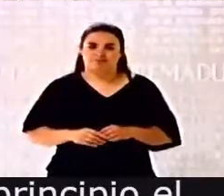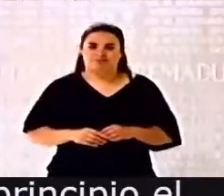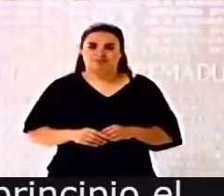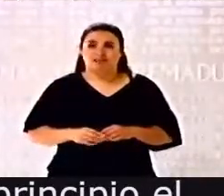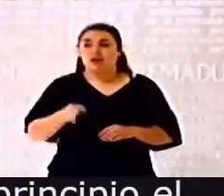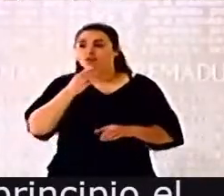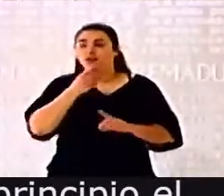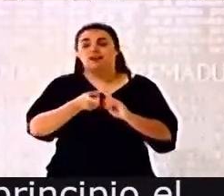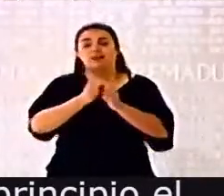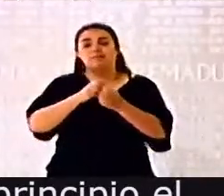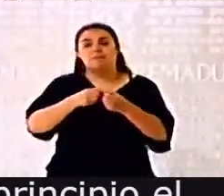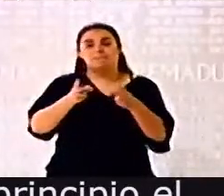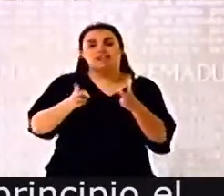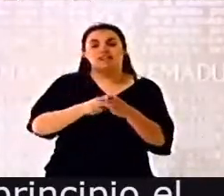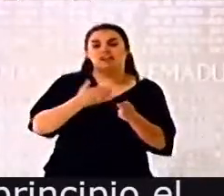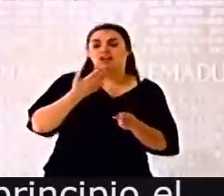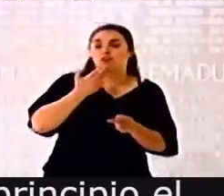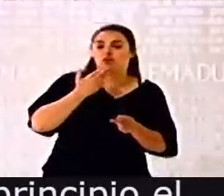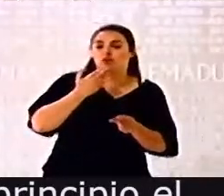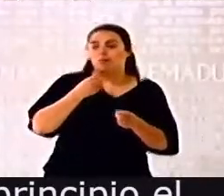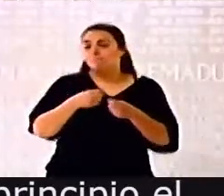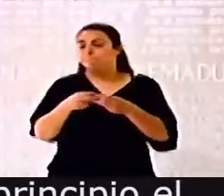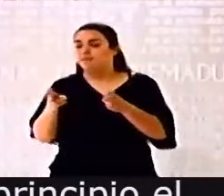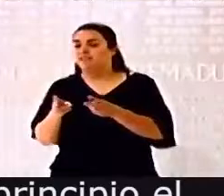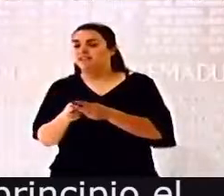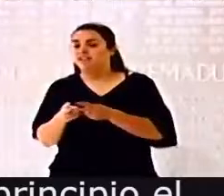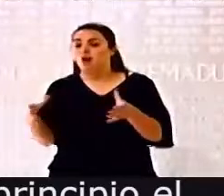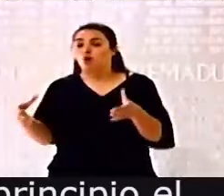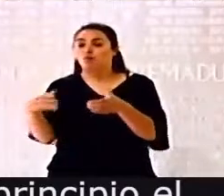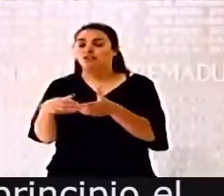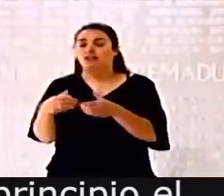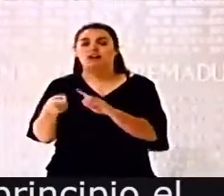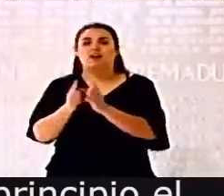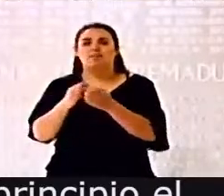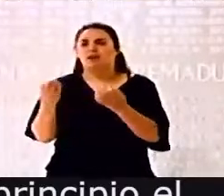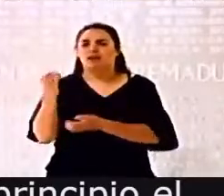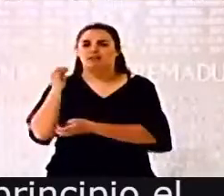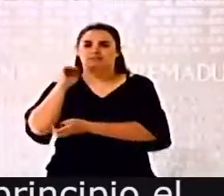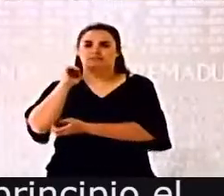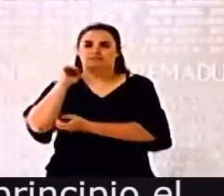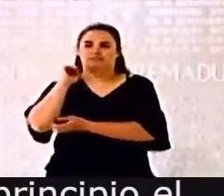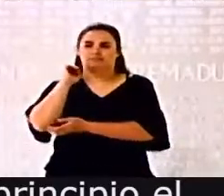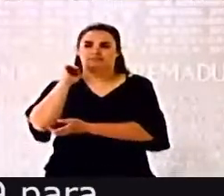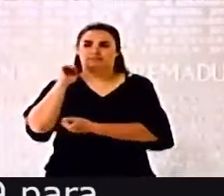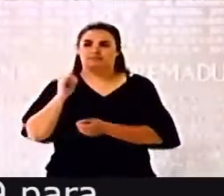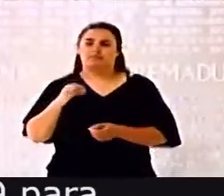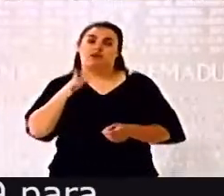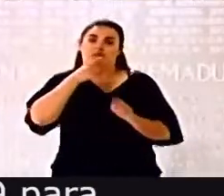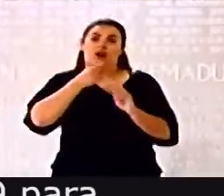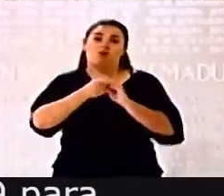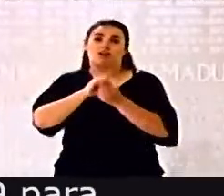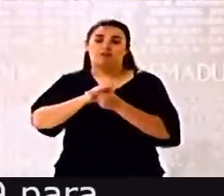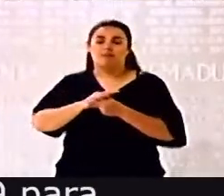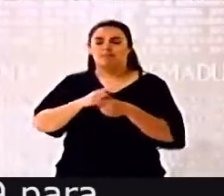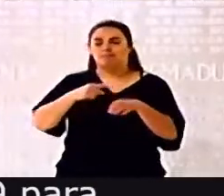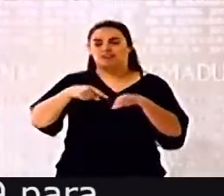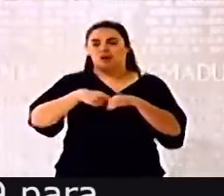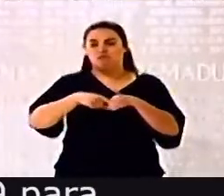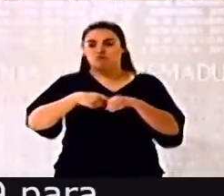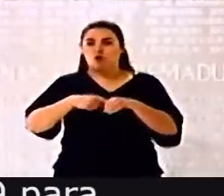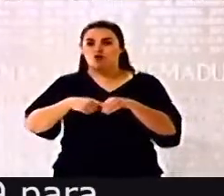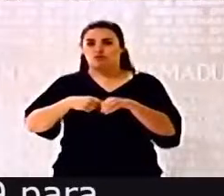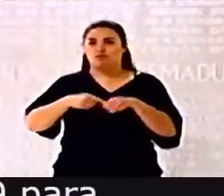que cambian las piscinas de ocio en las piscinas comunitarias? Pues lo que cambia es el aforo de